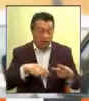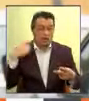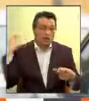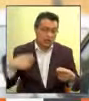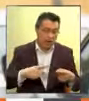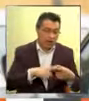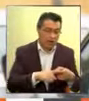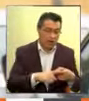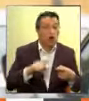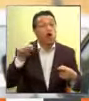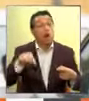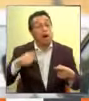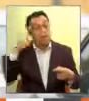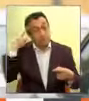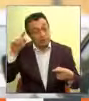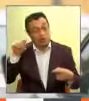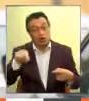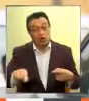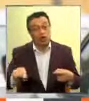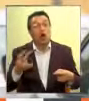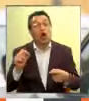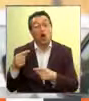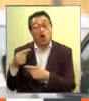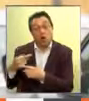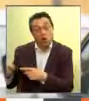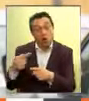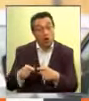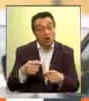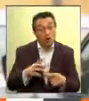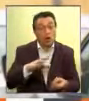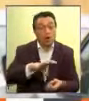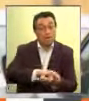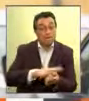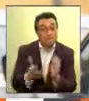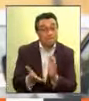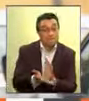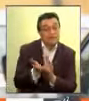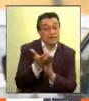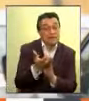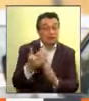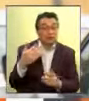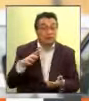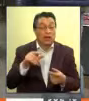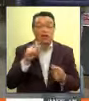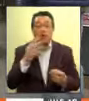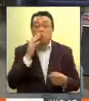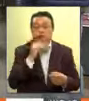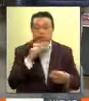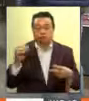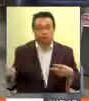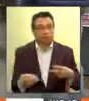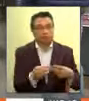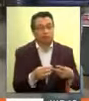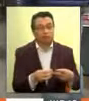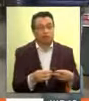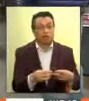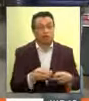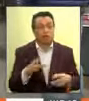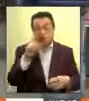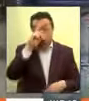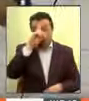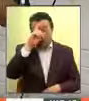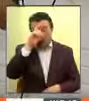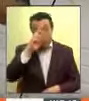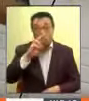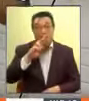y que no son, o por lo menos otros tipos de hipertensión arterial, no han sido incorporados todavía. El Hospital Roberto del Río hizo